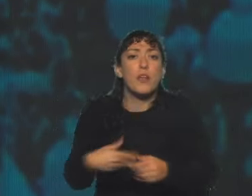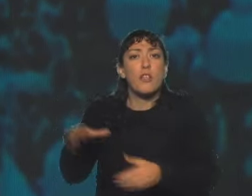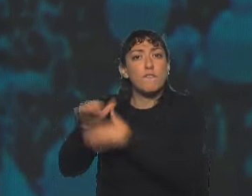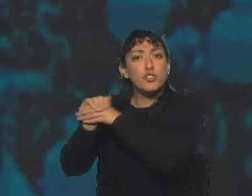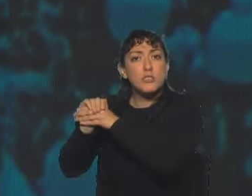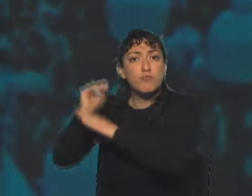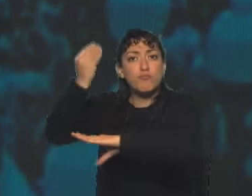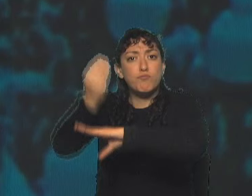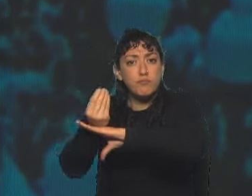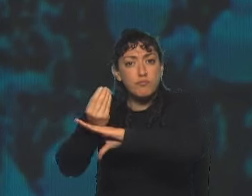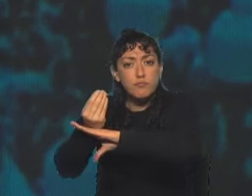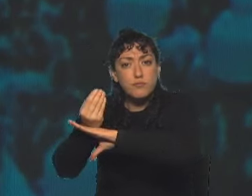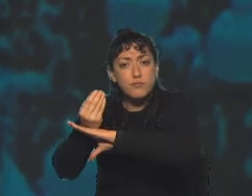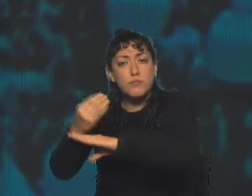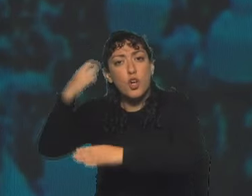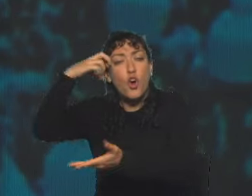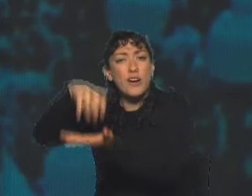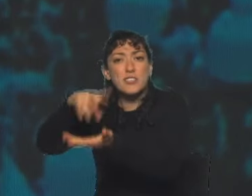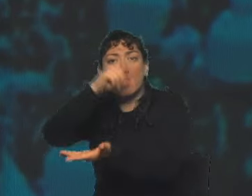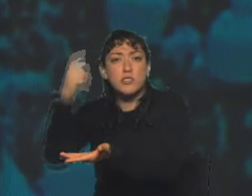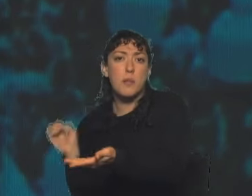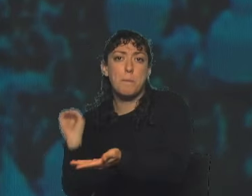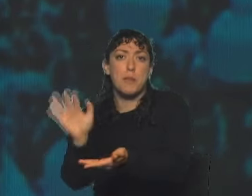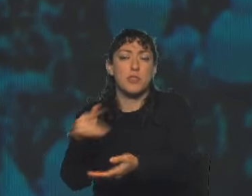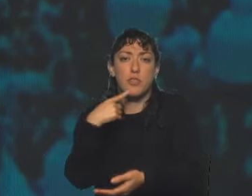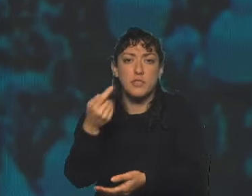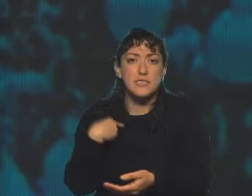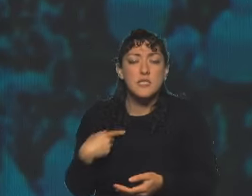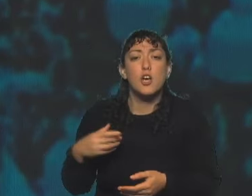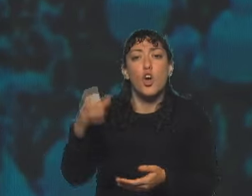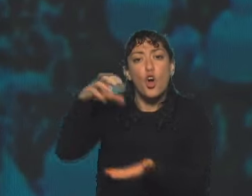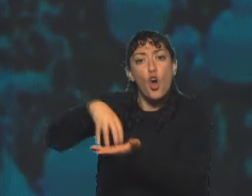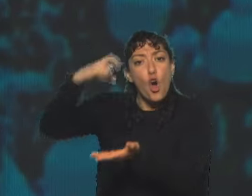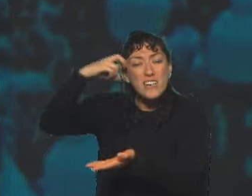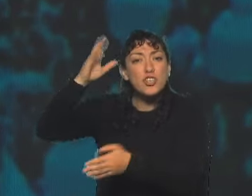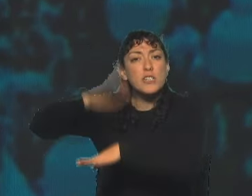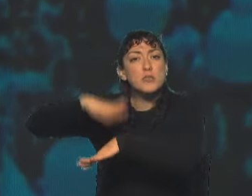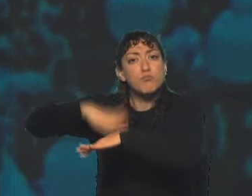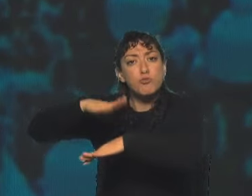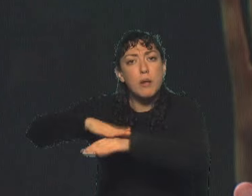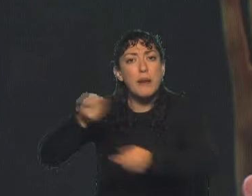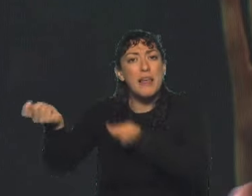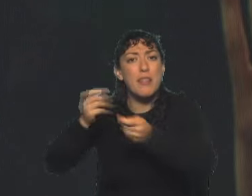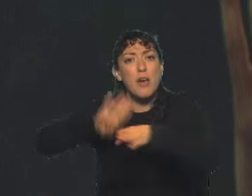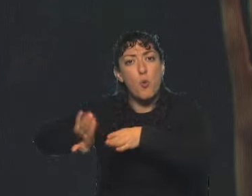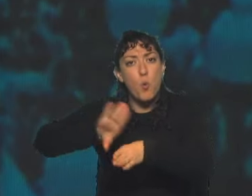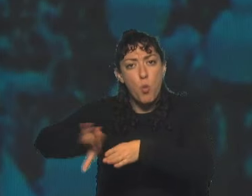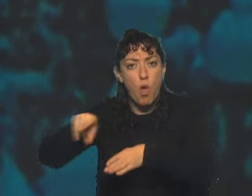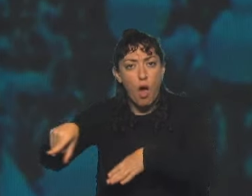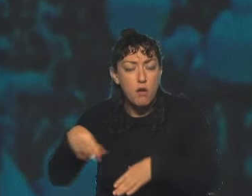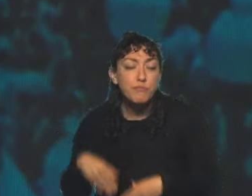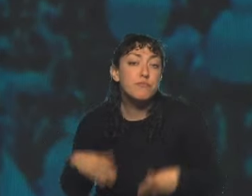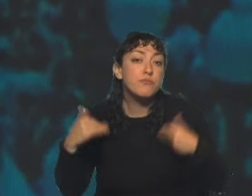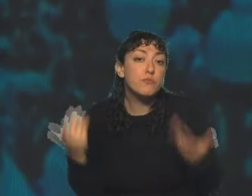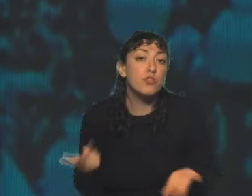Alfonsín, envió un oficio al Congreso de la Nación diciendo: señores, el Congreso es el encargado de manejar la deuda pública,